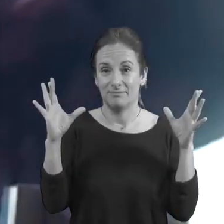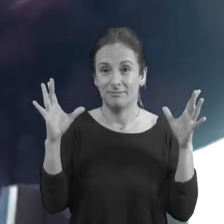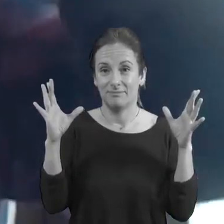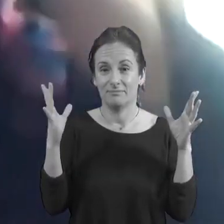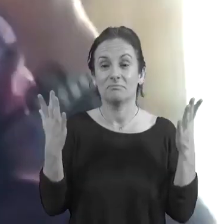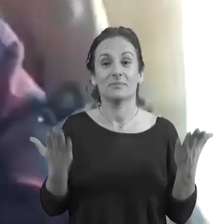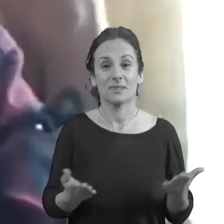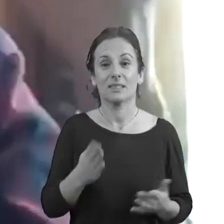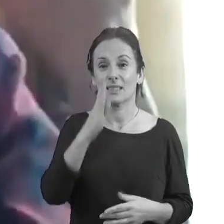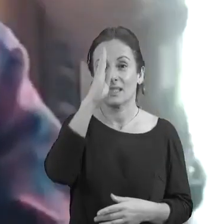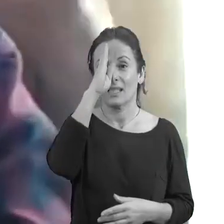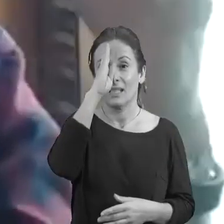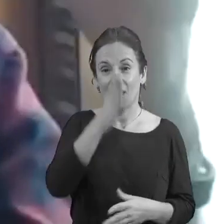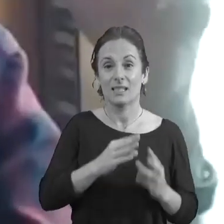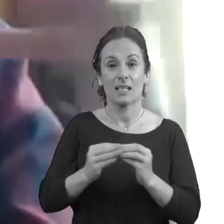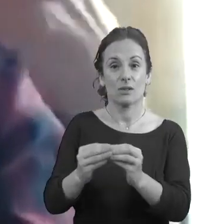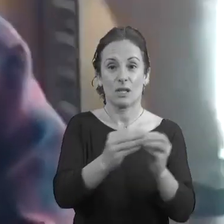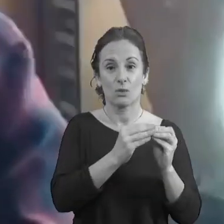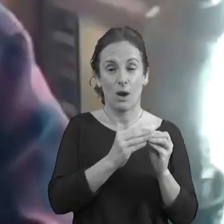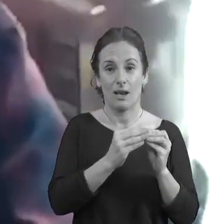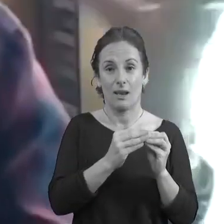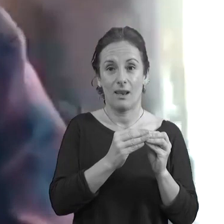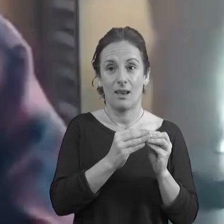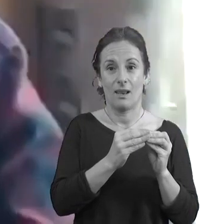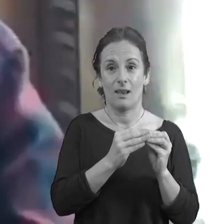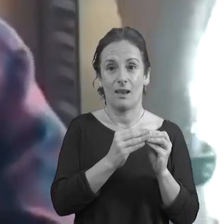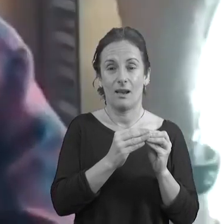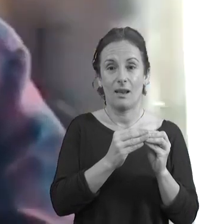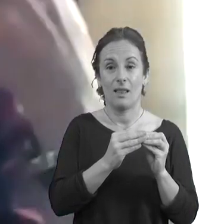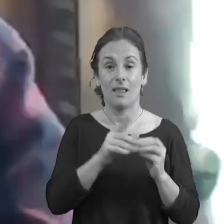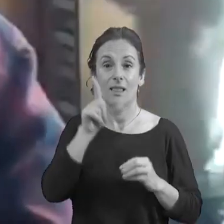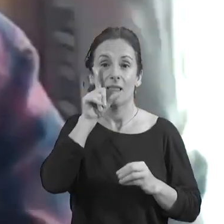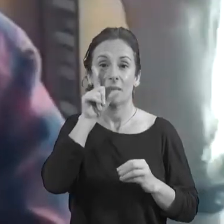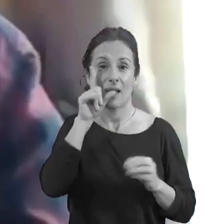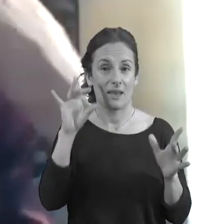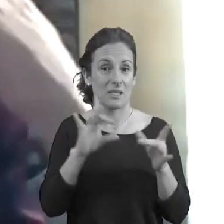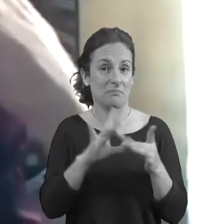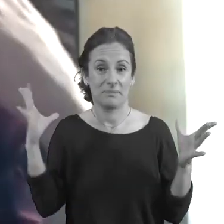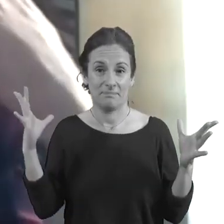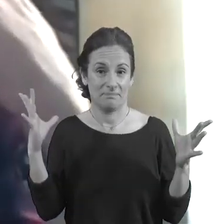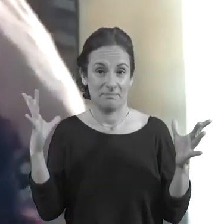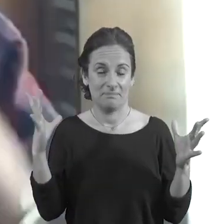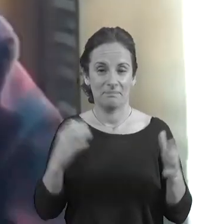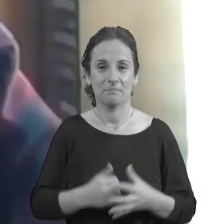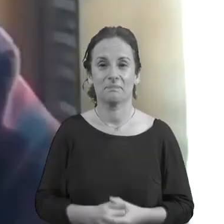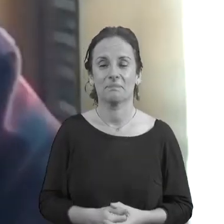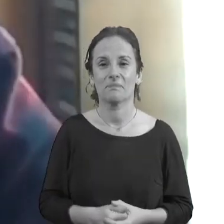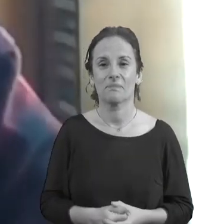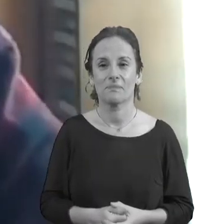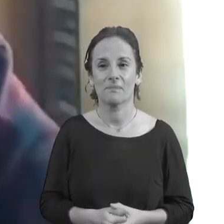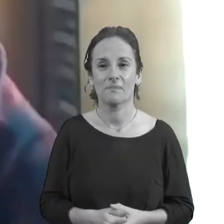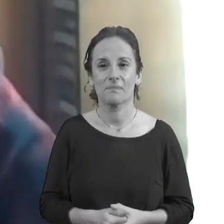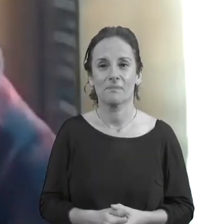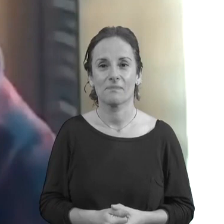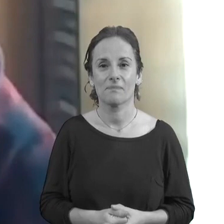heterosexual, ¿no? Que es que realmente no se nos considera, no se nos ve, no pasamos por esos marcos, ¿no? Y es muy interesante lo